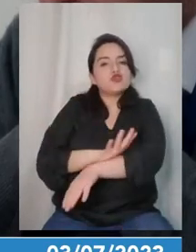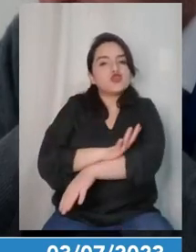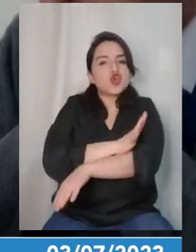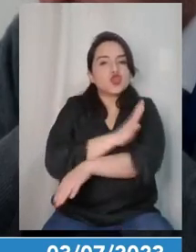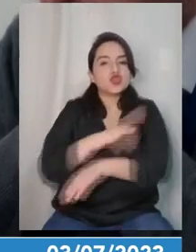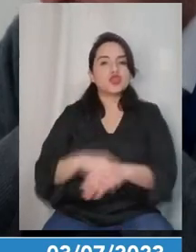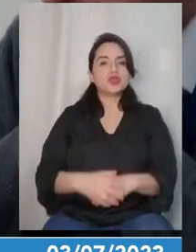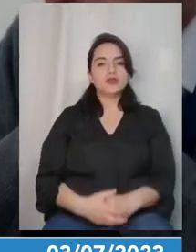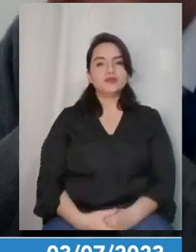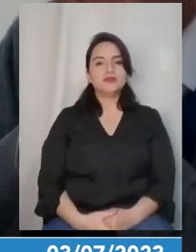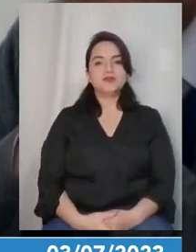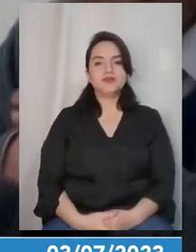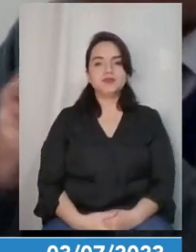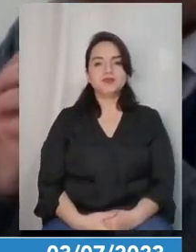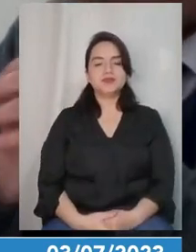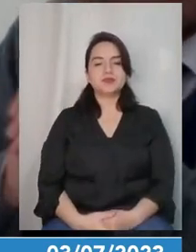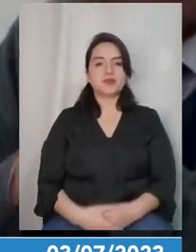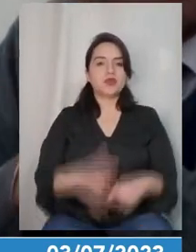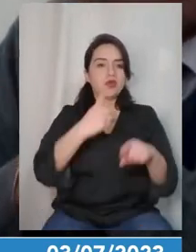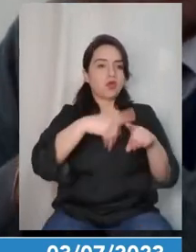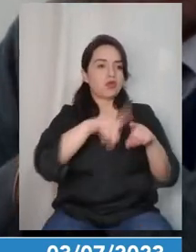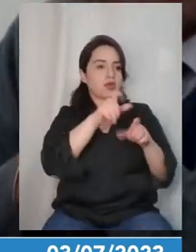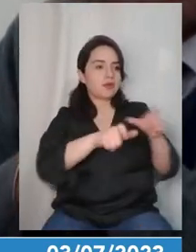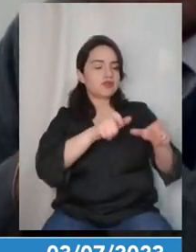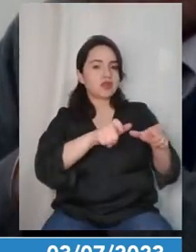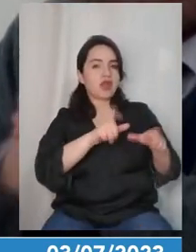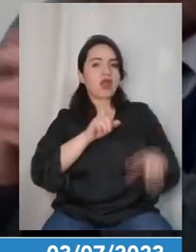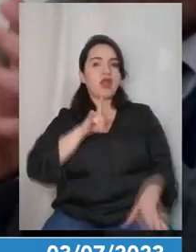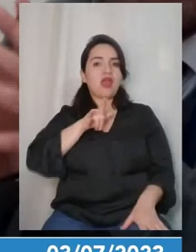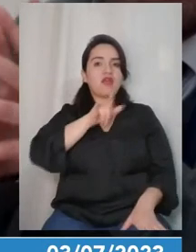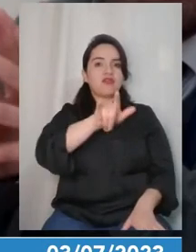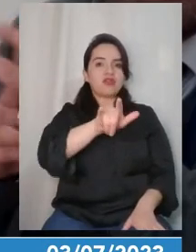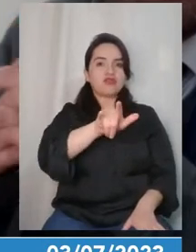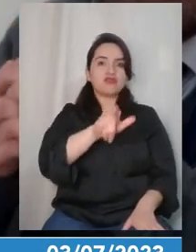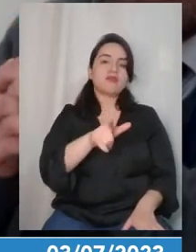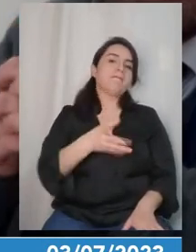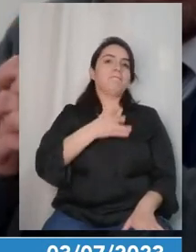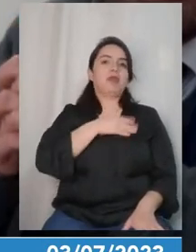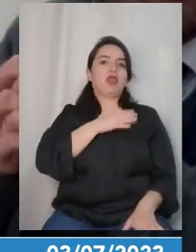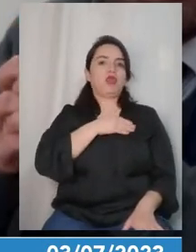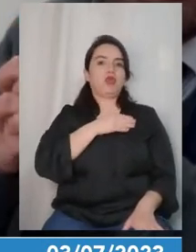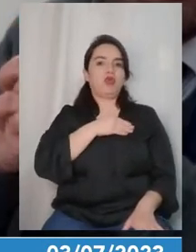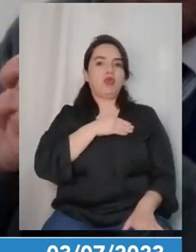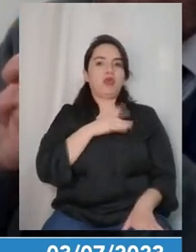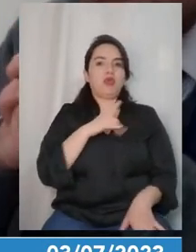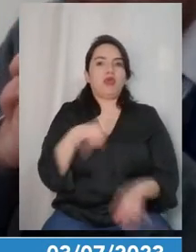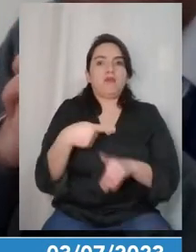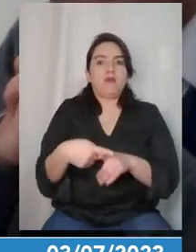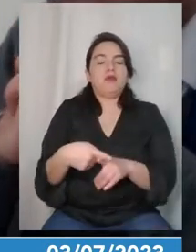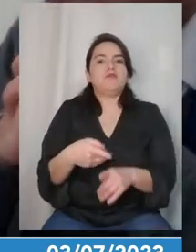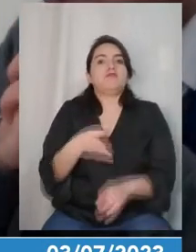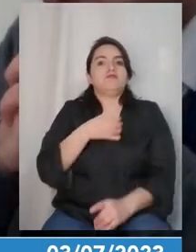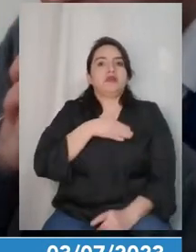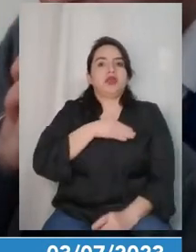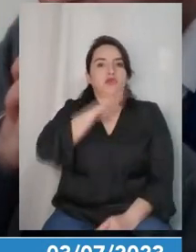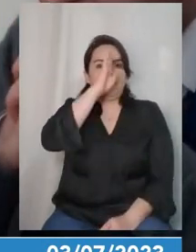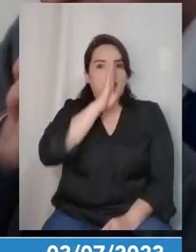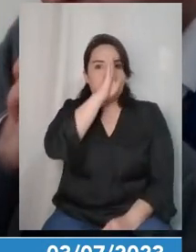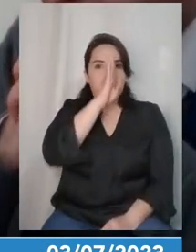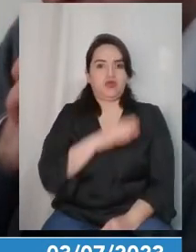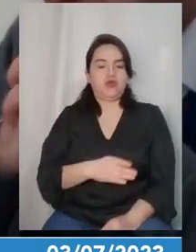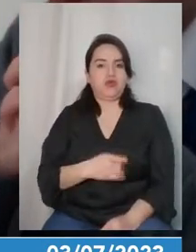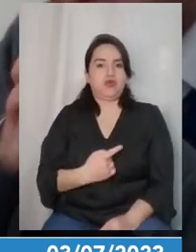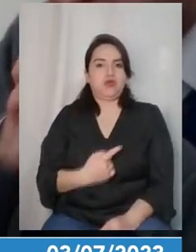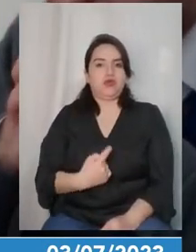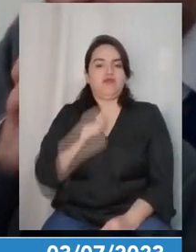hay otras personas en el avión que les da miedo el avión y que además les da miedo los perros, Por lo tanto, él afecta directamente a